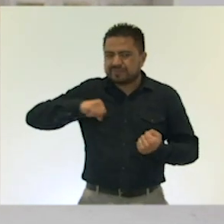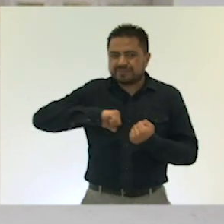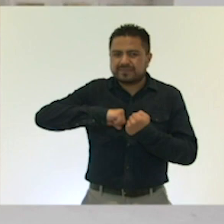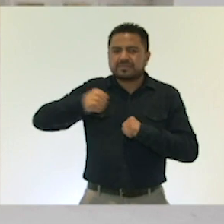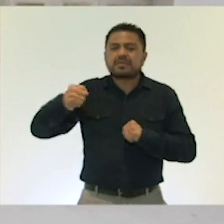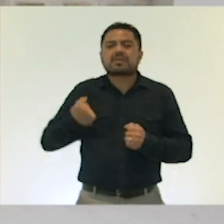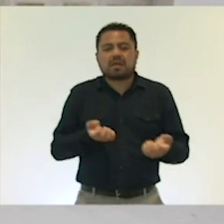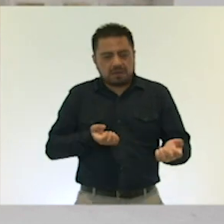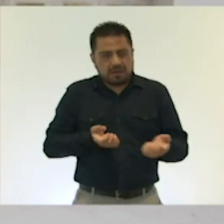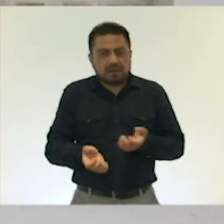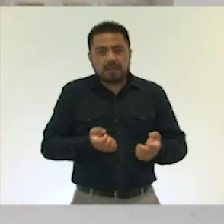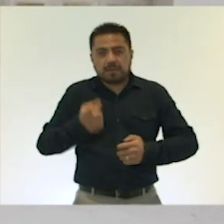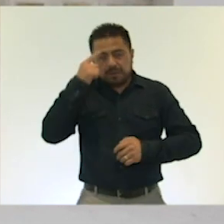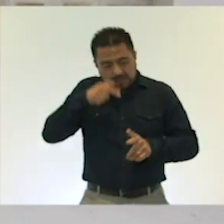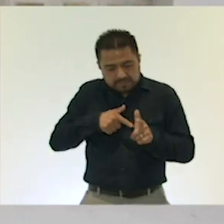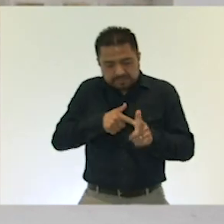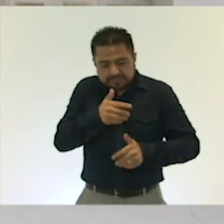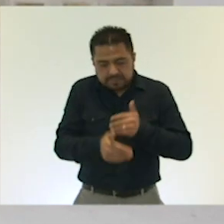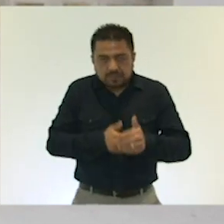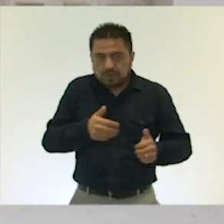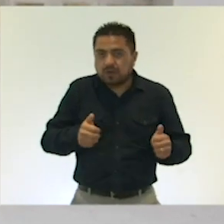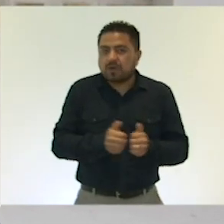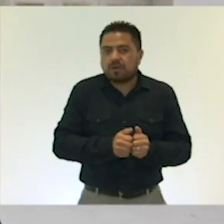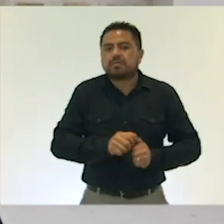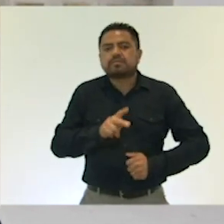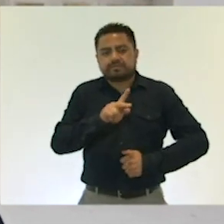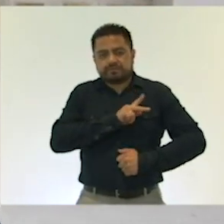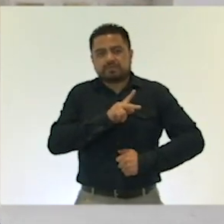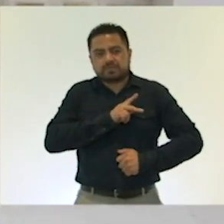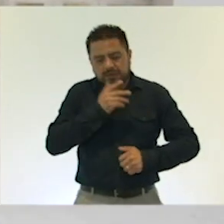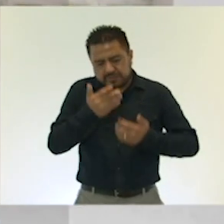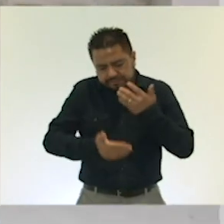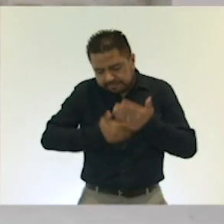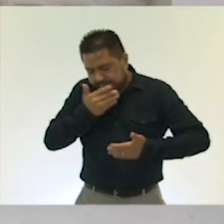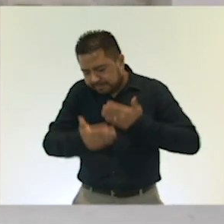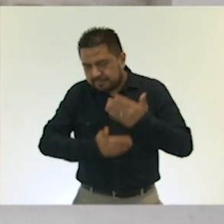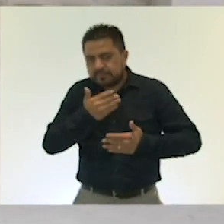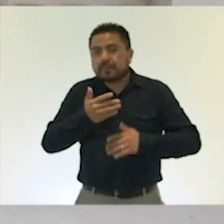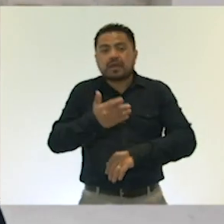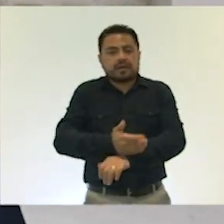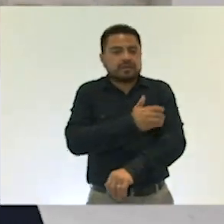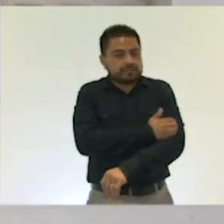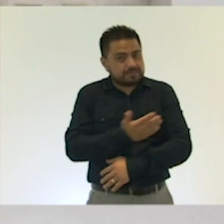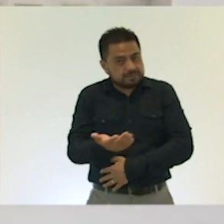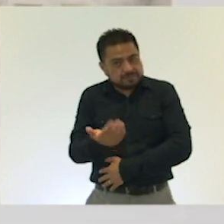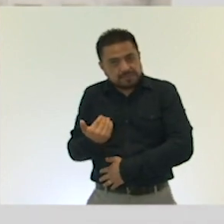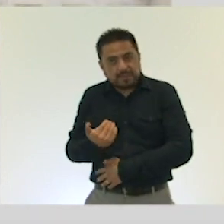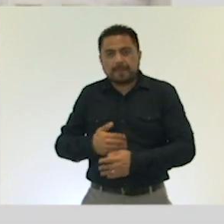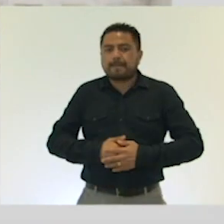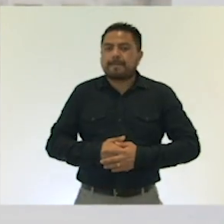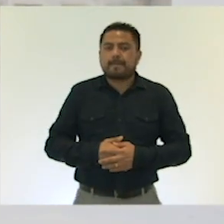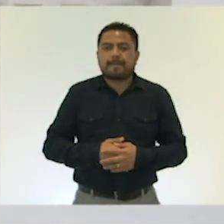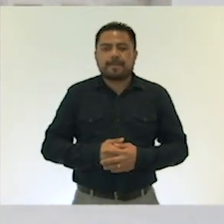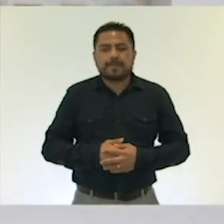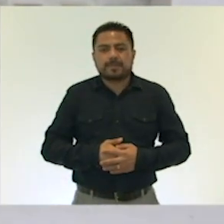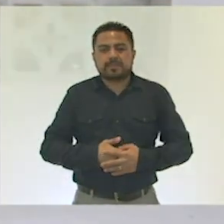de ejercicio para continuar con nuestros estudios. Acompáñenme.